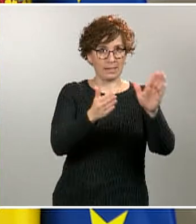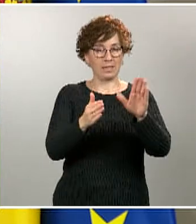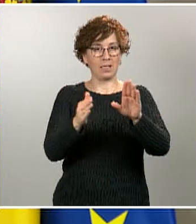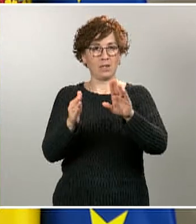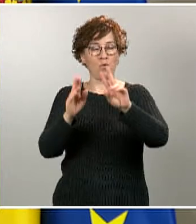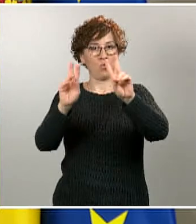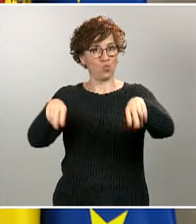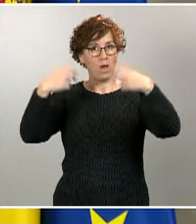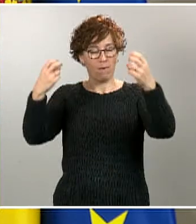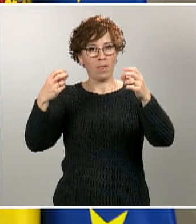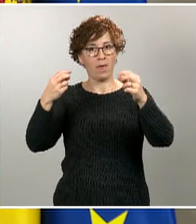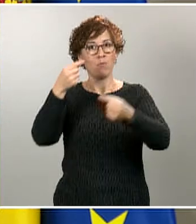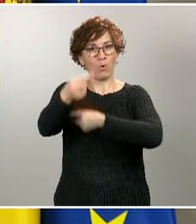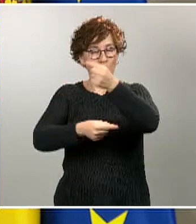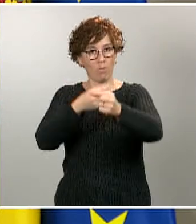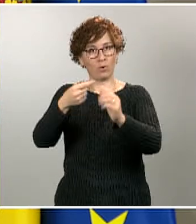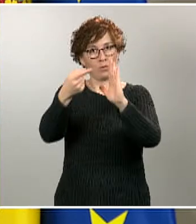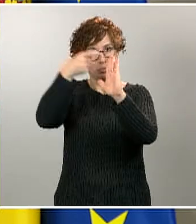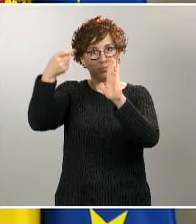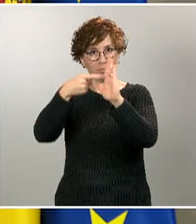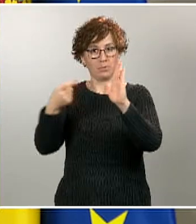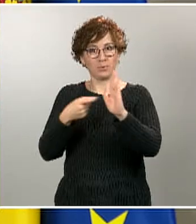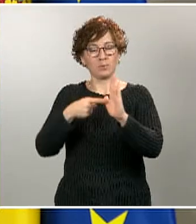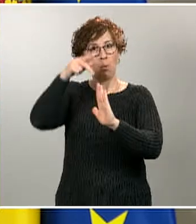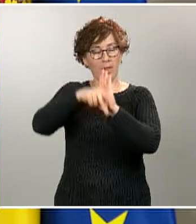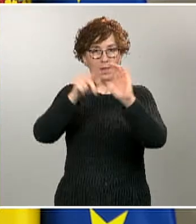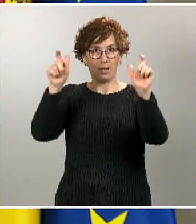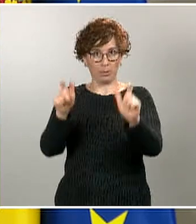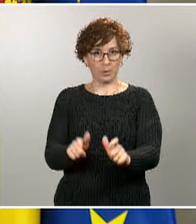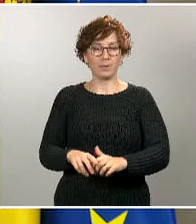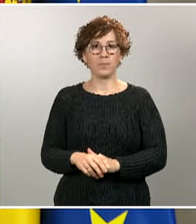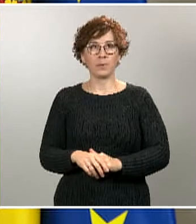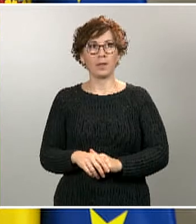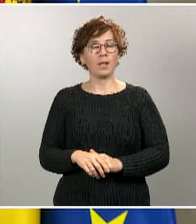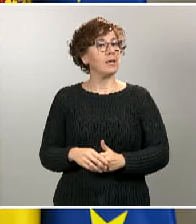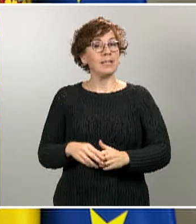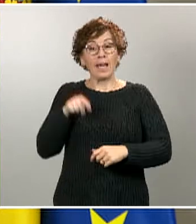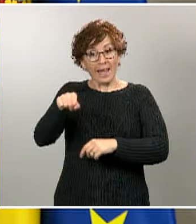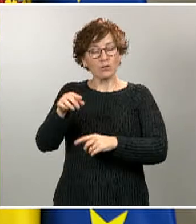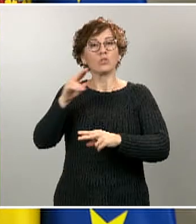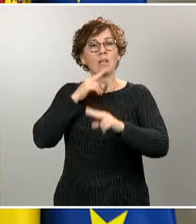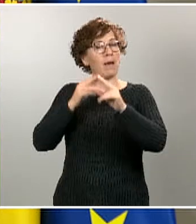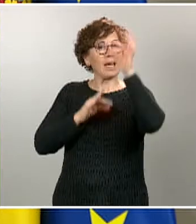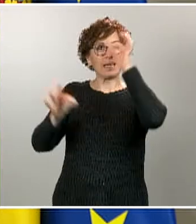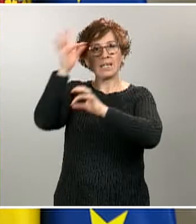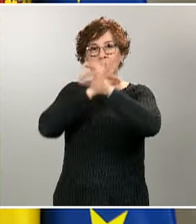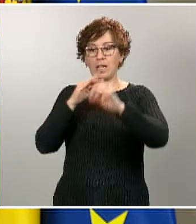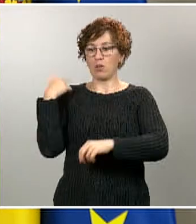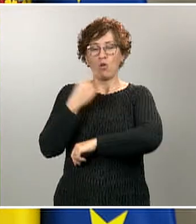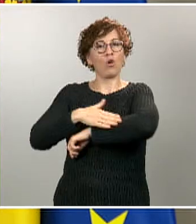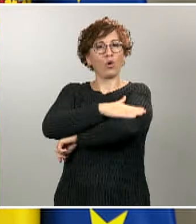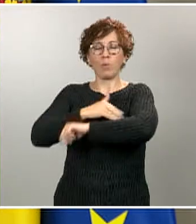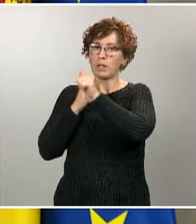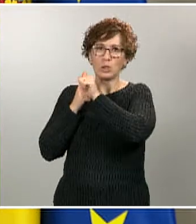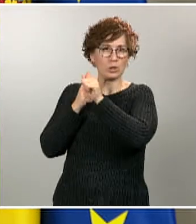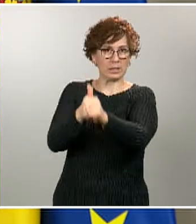como he hecho en reiteradas ocasiones, los criterios que van a guiar la acción del Gobierno en este proceso de transición o desescalamiento. Uno va a ser la